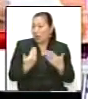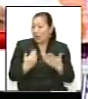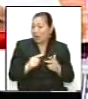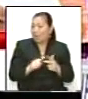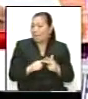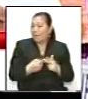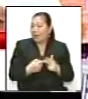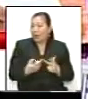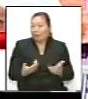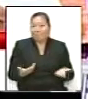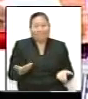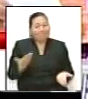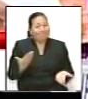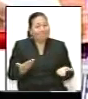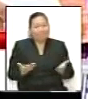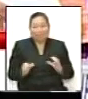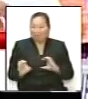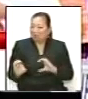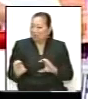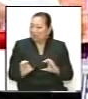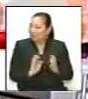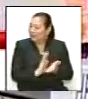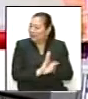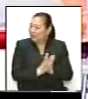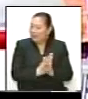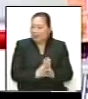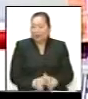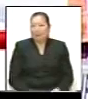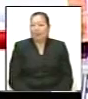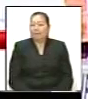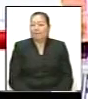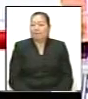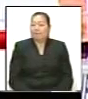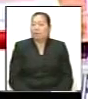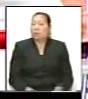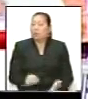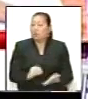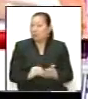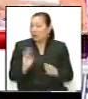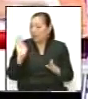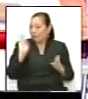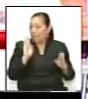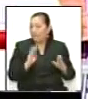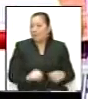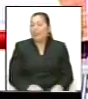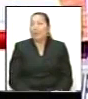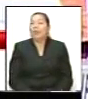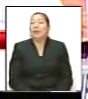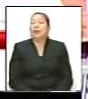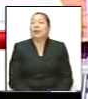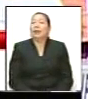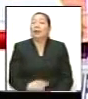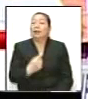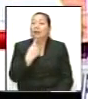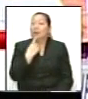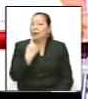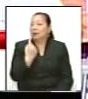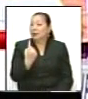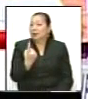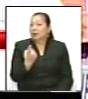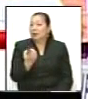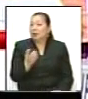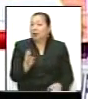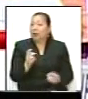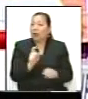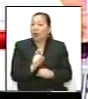sin embargo no se ha hecho absolutamente nada. Y lo más preocupante, Presidente, por mencionar solo uno, la